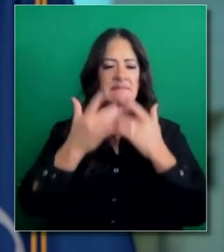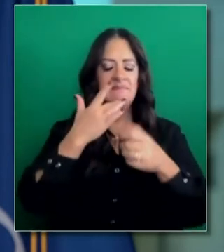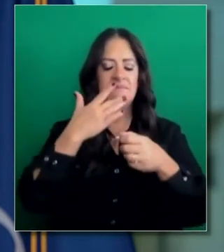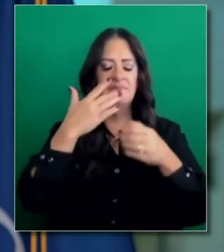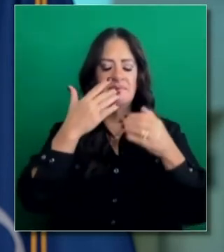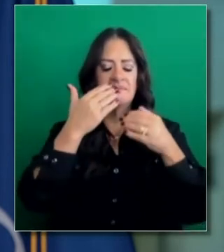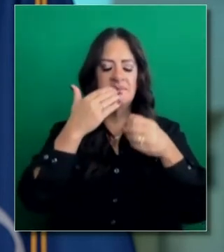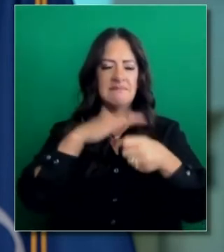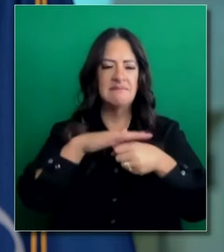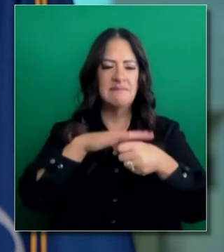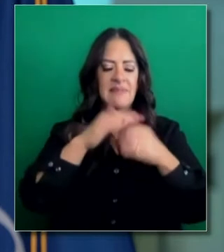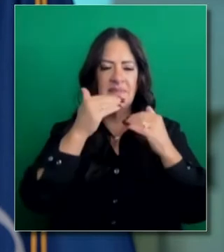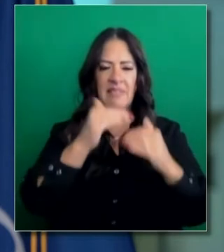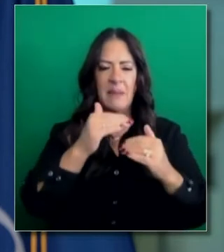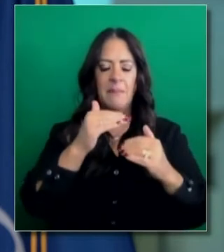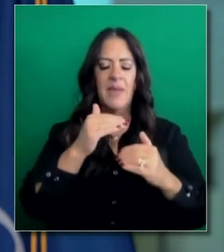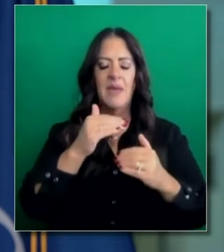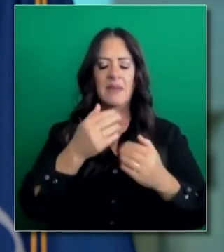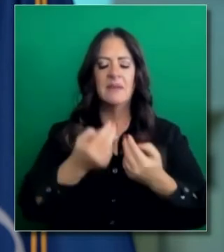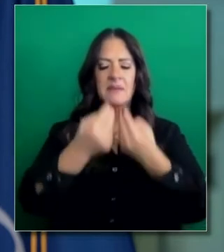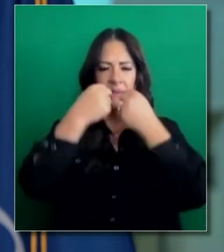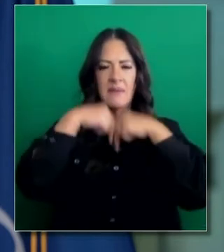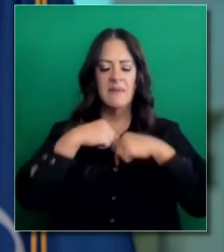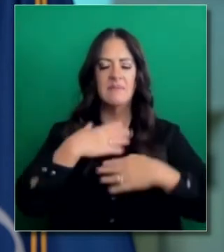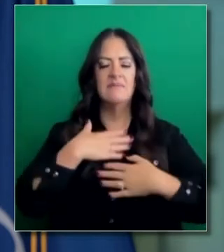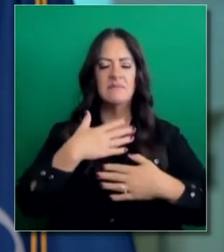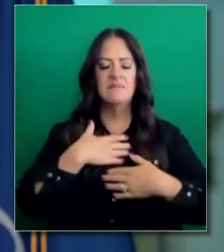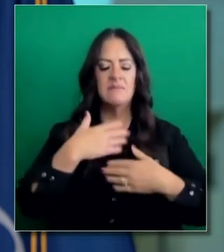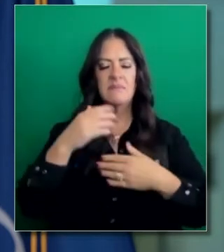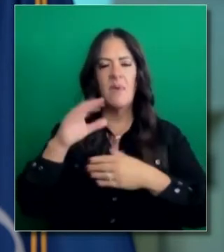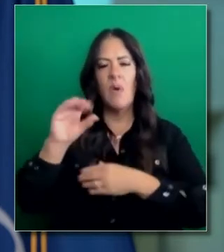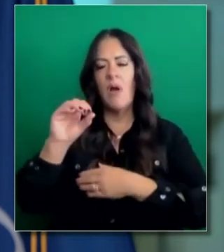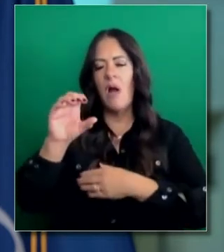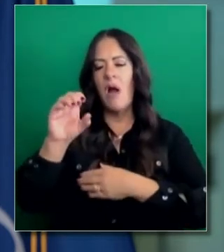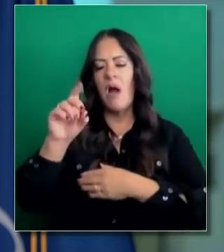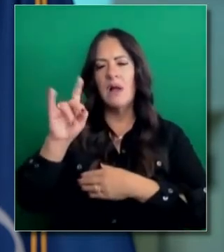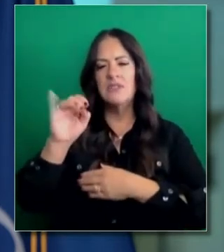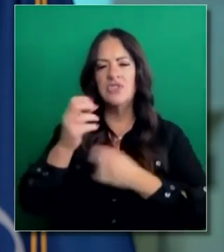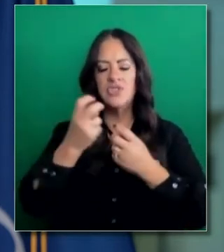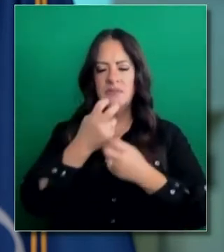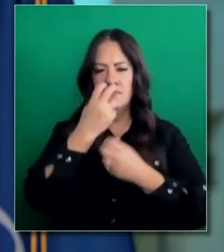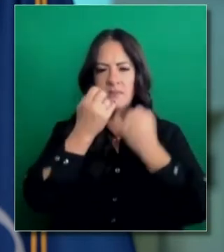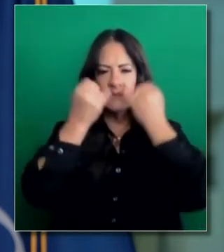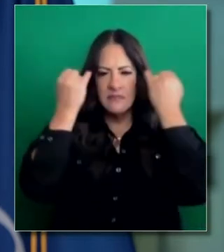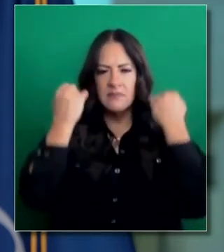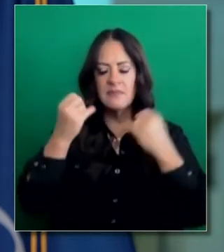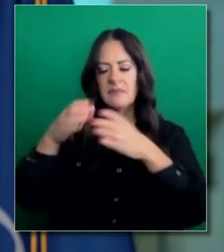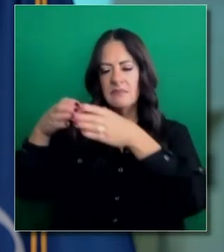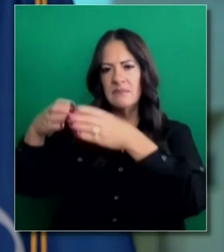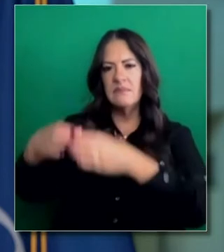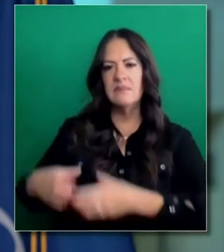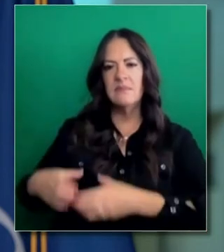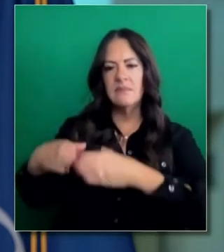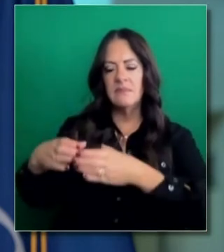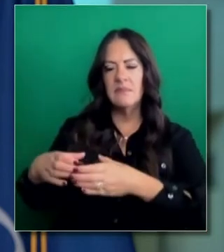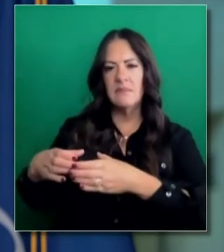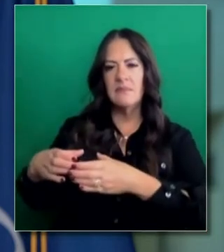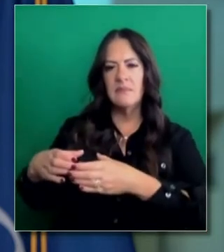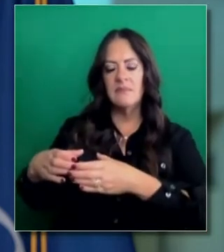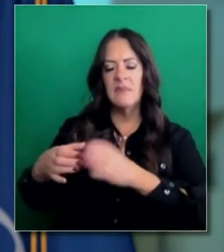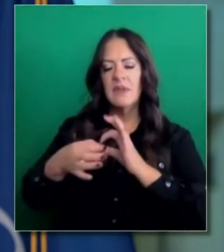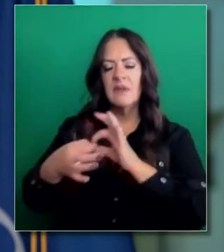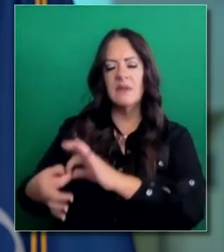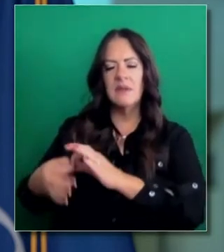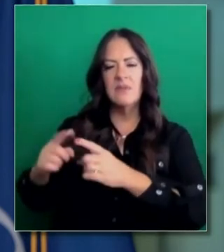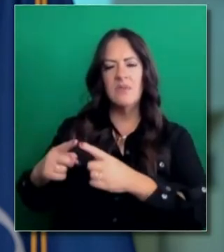arrodillada porque no hay suministros de oxígeno parece ser que hay más y más cadáveres